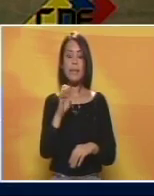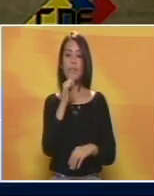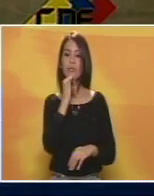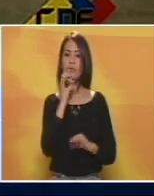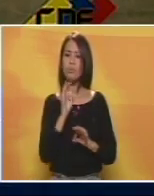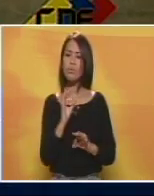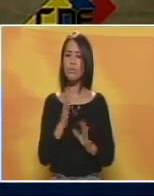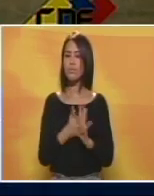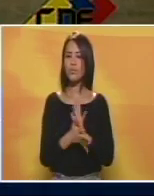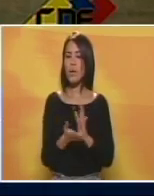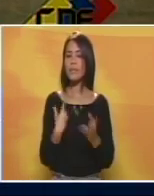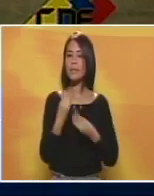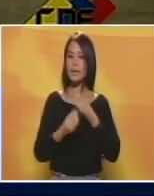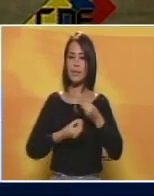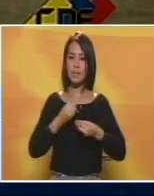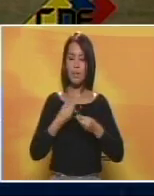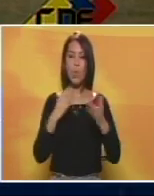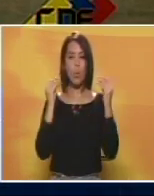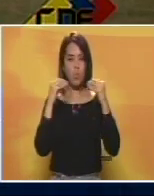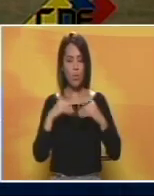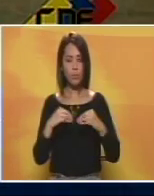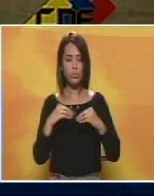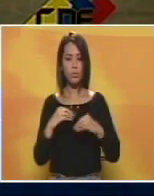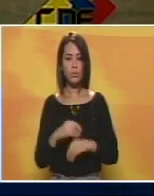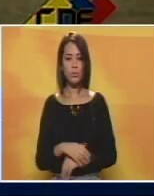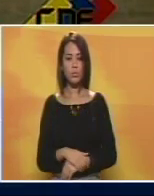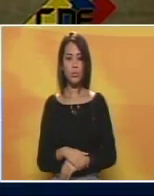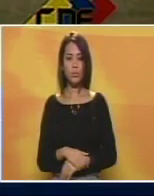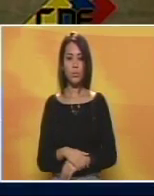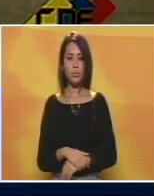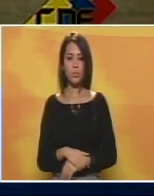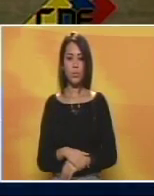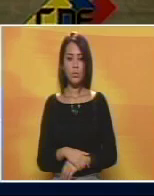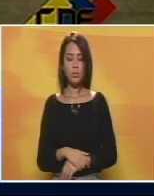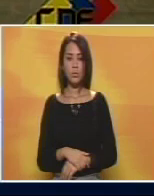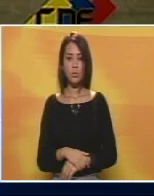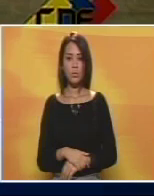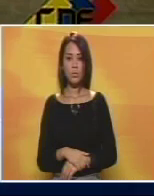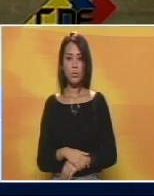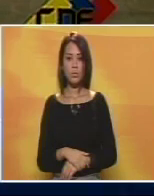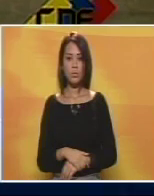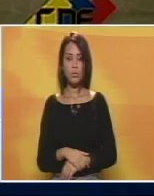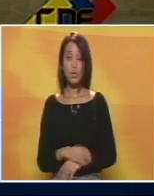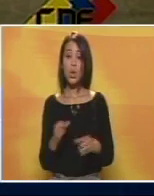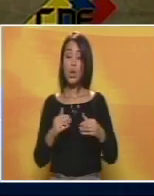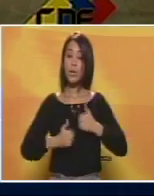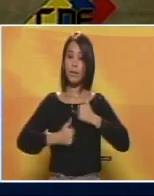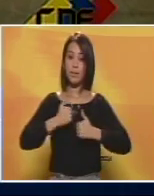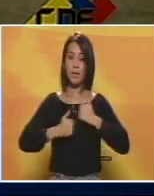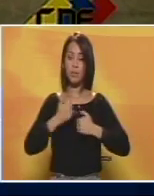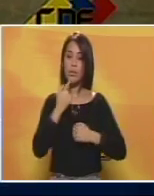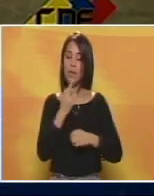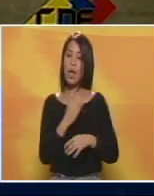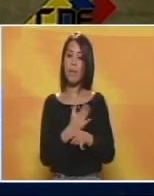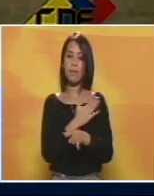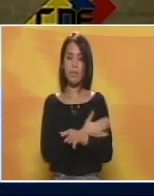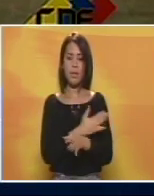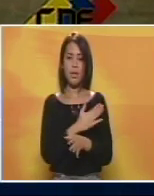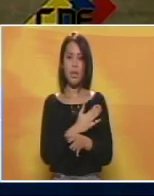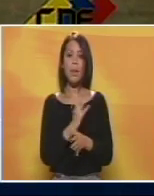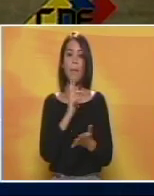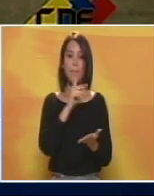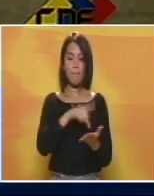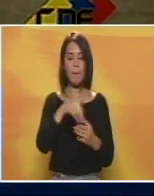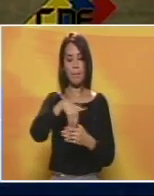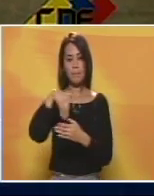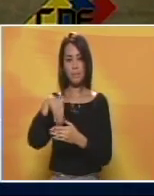que se está cumpliendo el acuerdo que suscribieron los candidatos que están inscritos para las elecciones